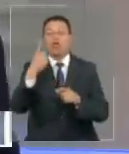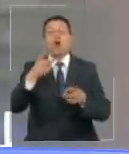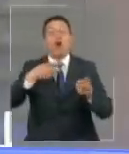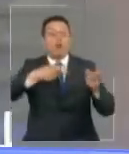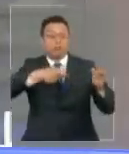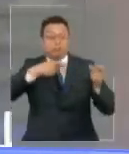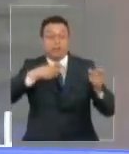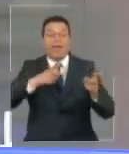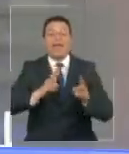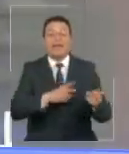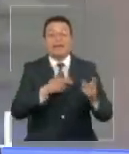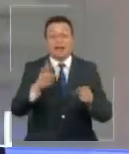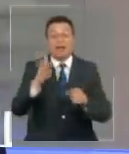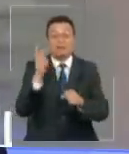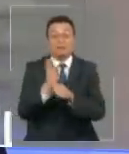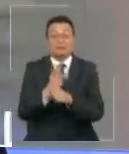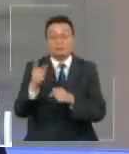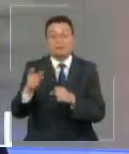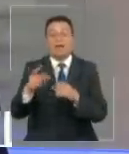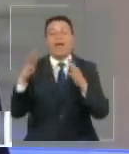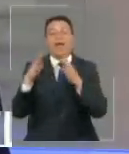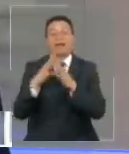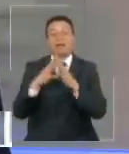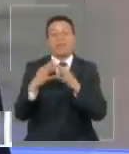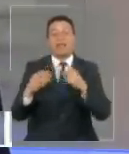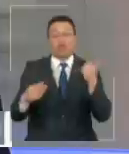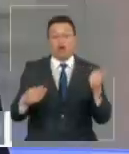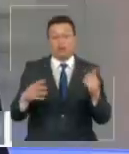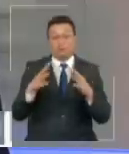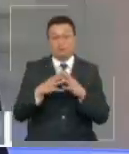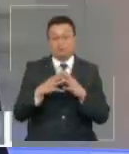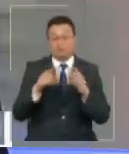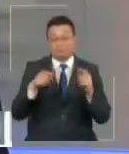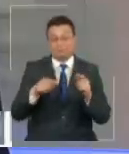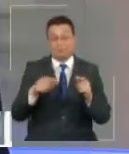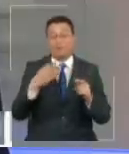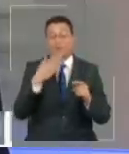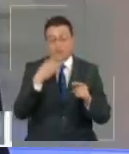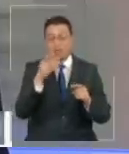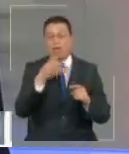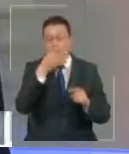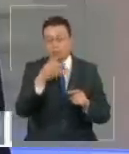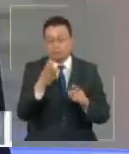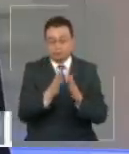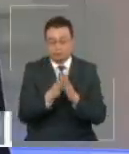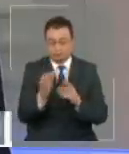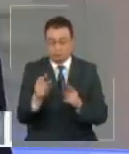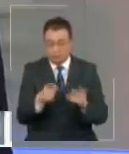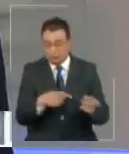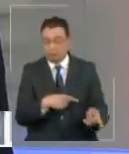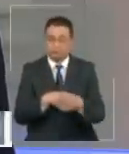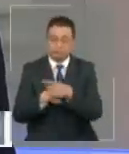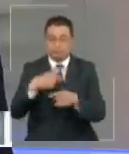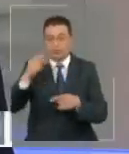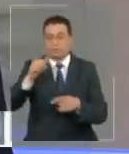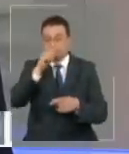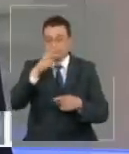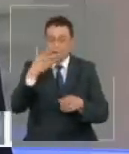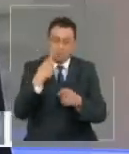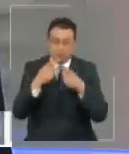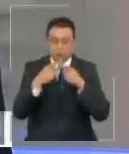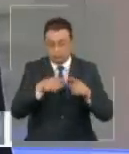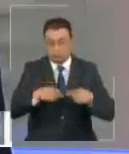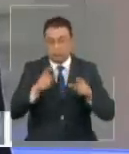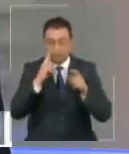guerra del regimiento. Y esto fue una recomendación porque además estábamos haciendo una cantidad